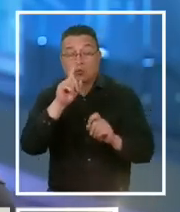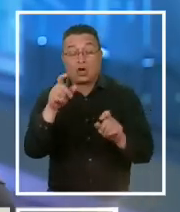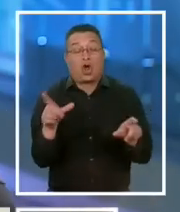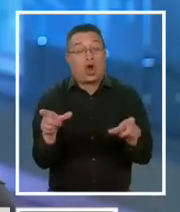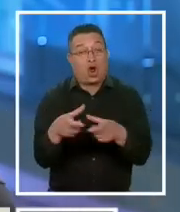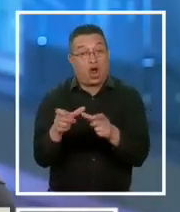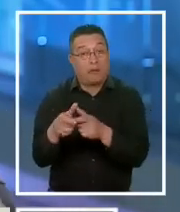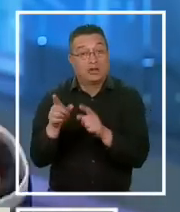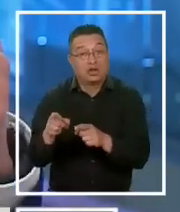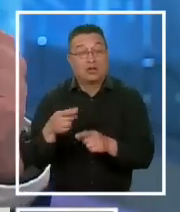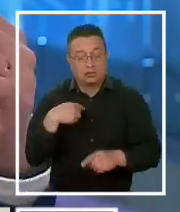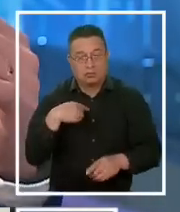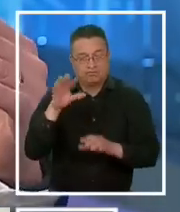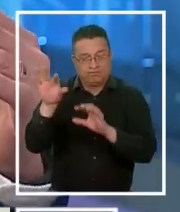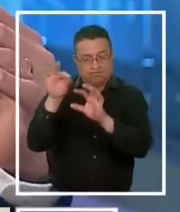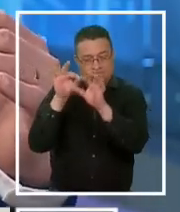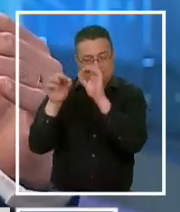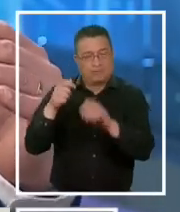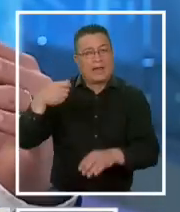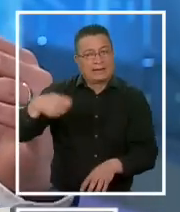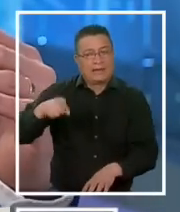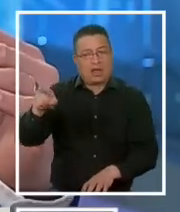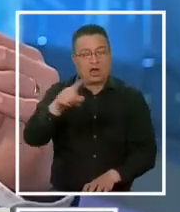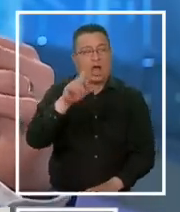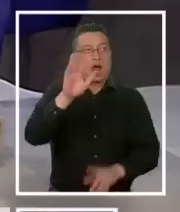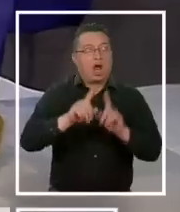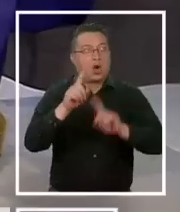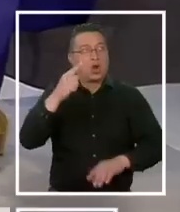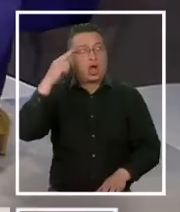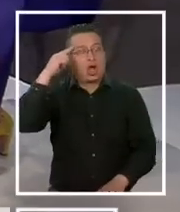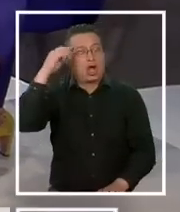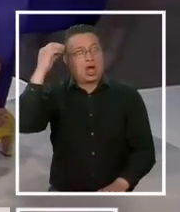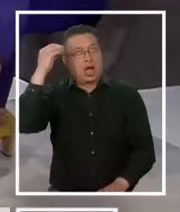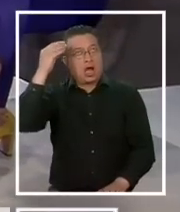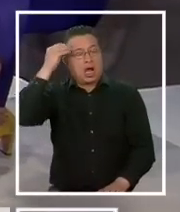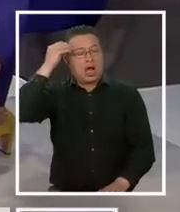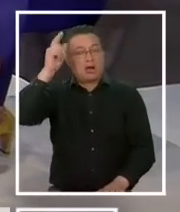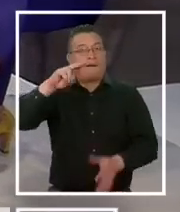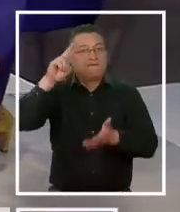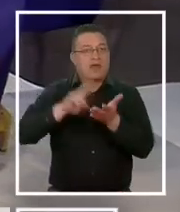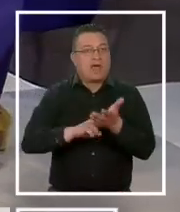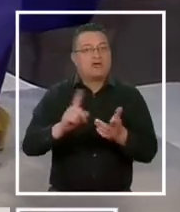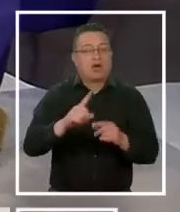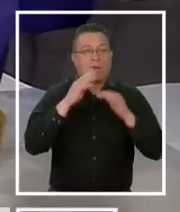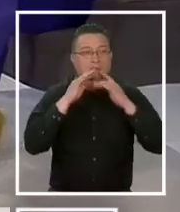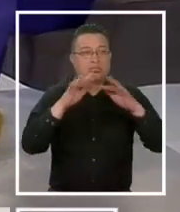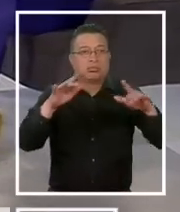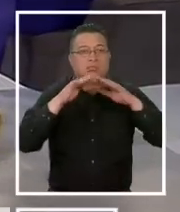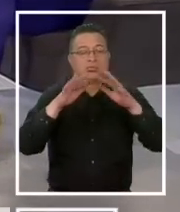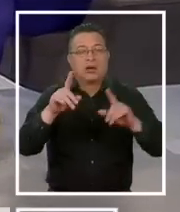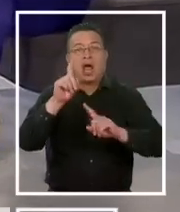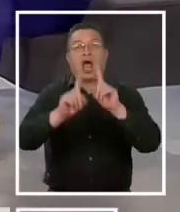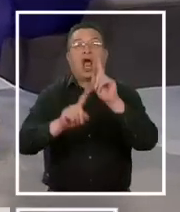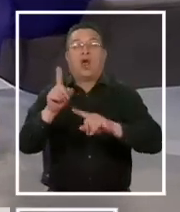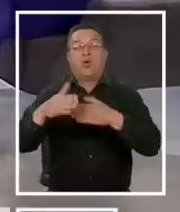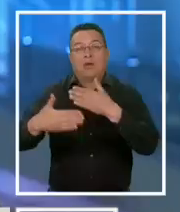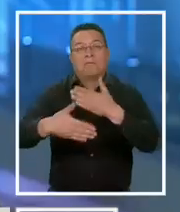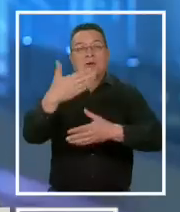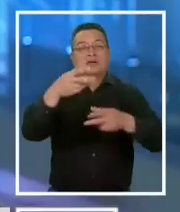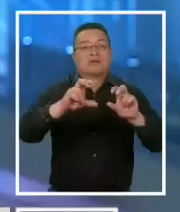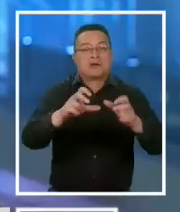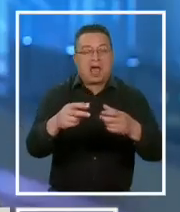la comisión respectiva uno se da cuenta que los senadores se quedaron con cierta cuestiones que no eran efectivas o que habían aparecido previamente en ciertos medios de prensa